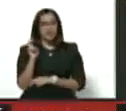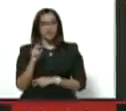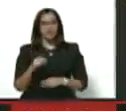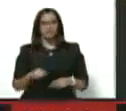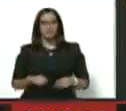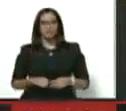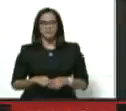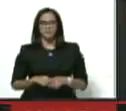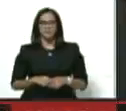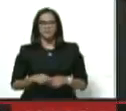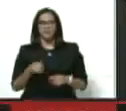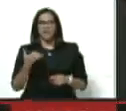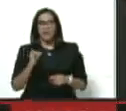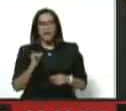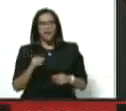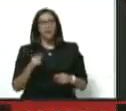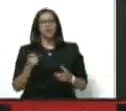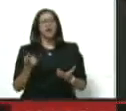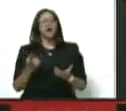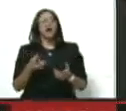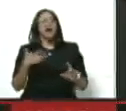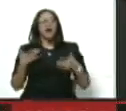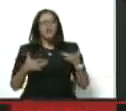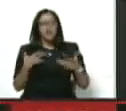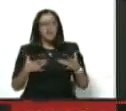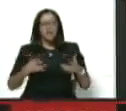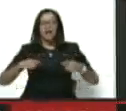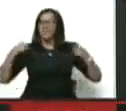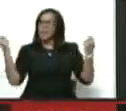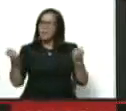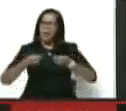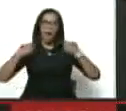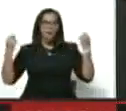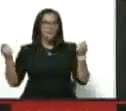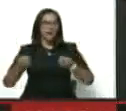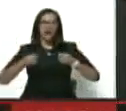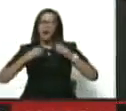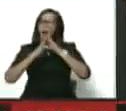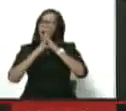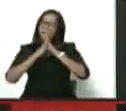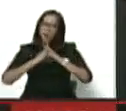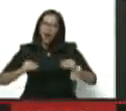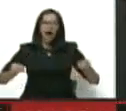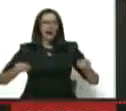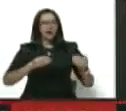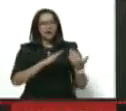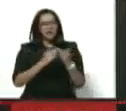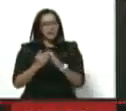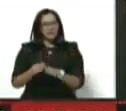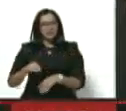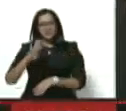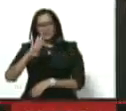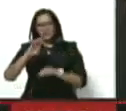el día viernes, hay una gran jornada de propaganda, agitación por todas estas comunidades, las